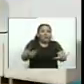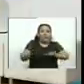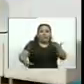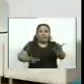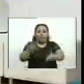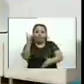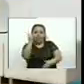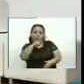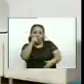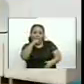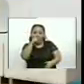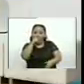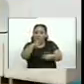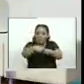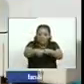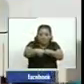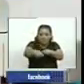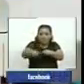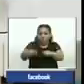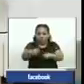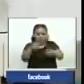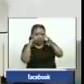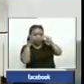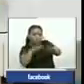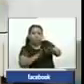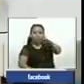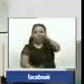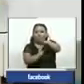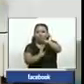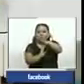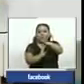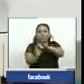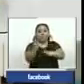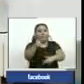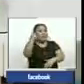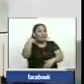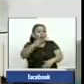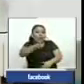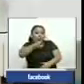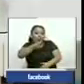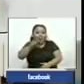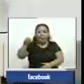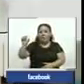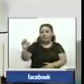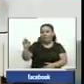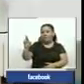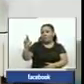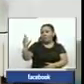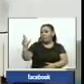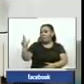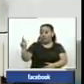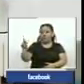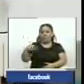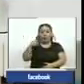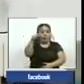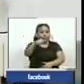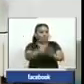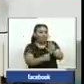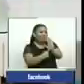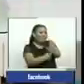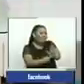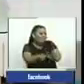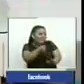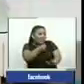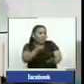pólvora sin que exista una institución que le ponga un freno. Así es, Erick Alfaro investigó al respecto y nos va a presentar la